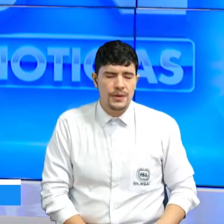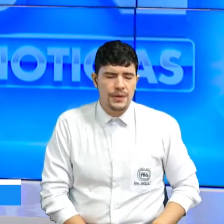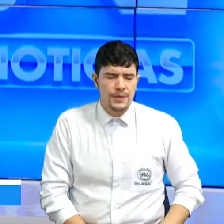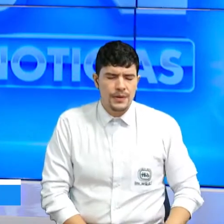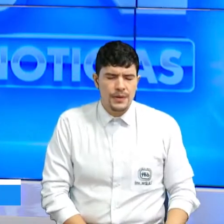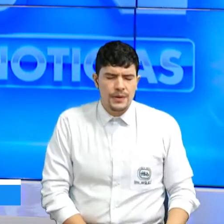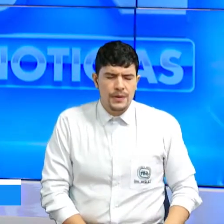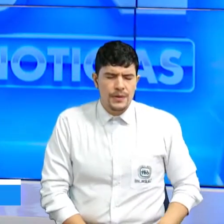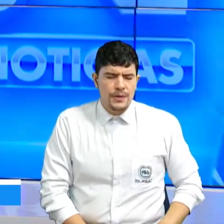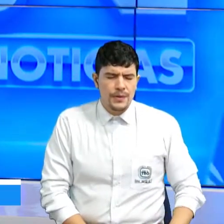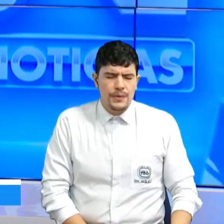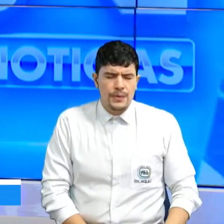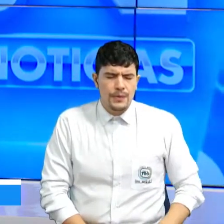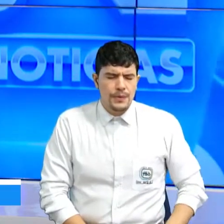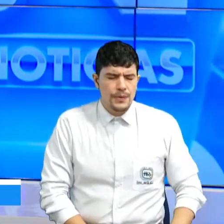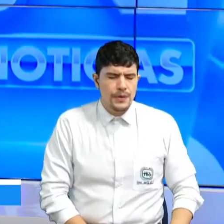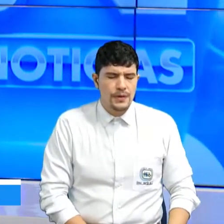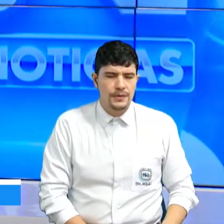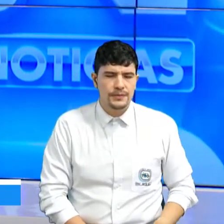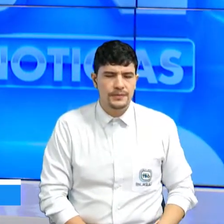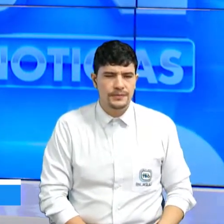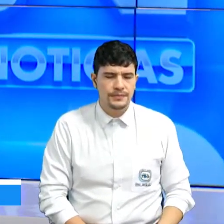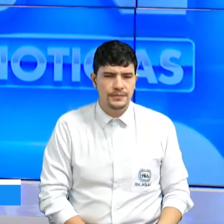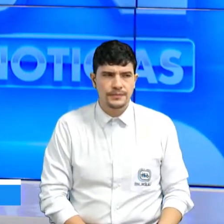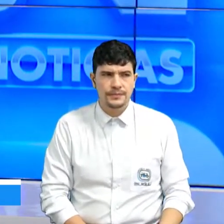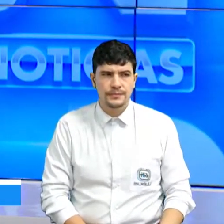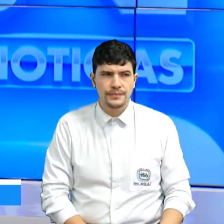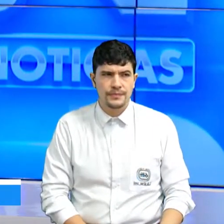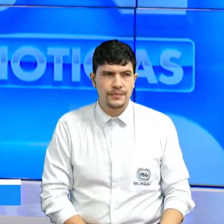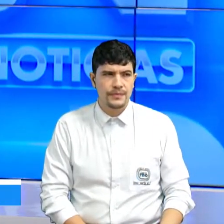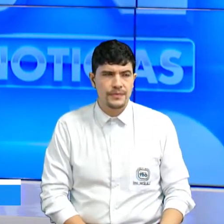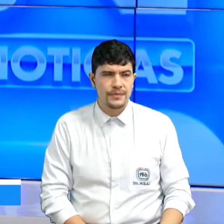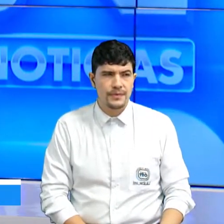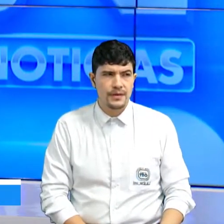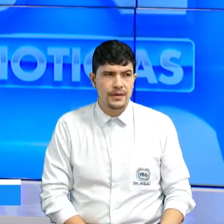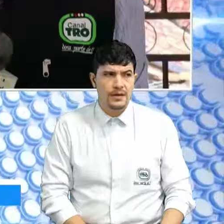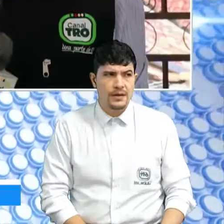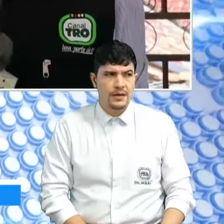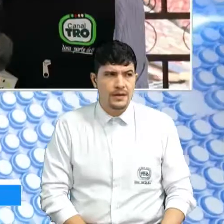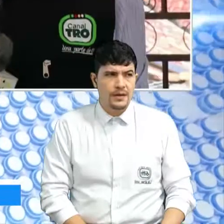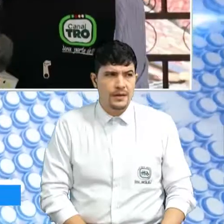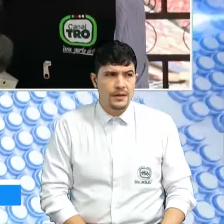desde la capital turística de Santander, nos amplía la información. Heriberto, buenas tardes.